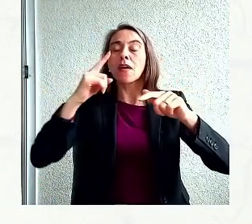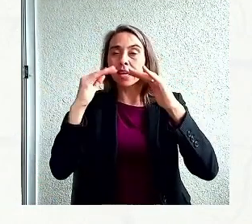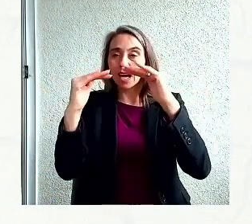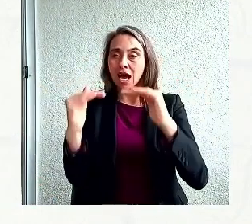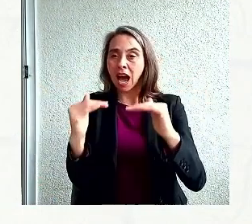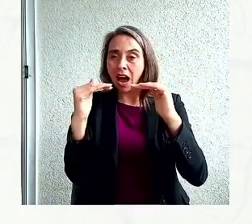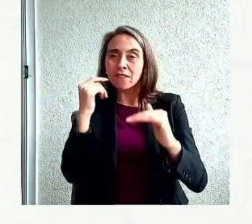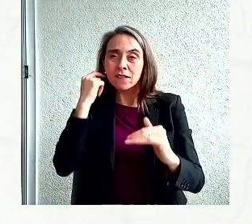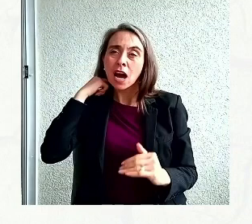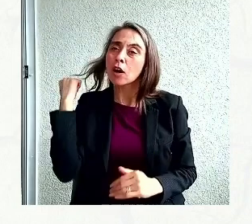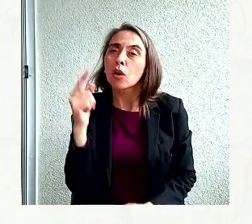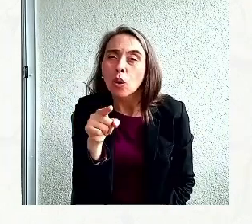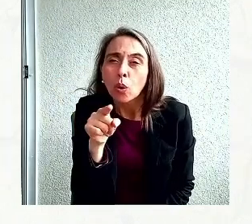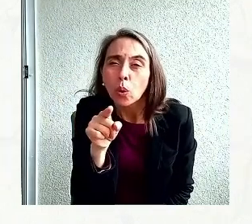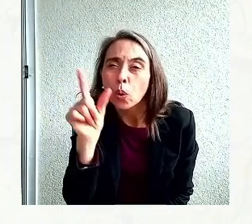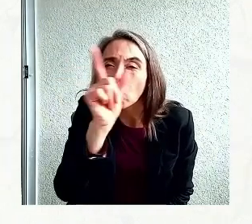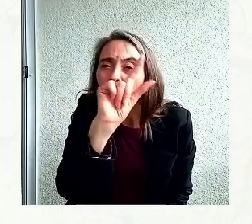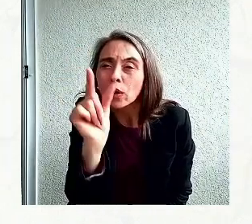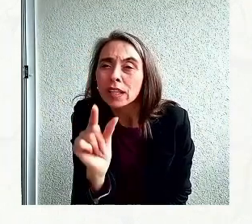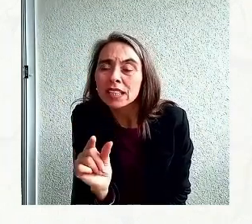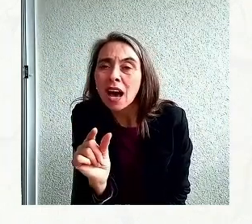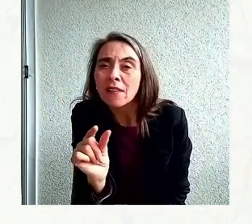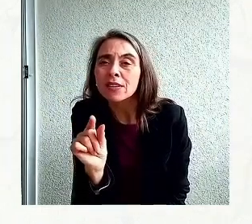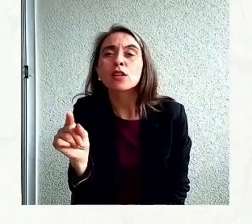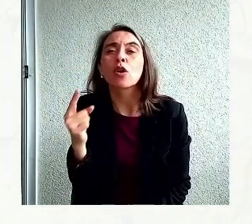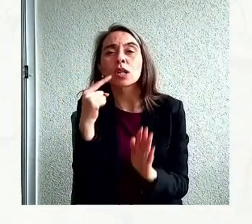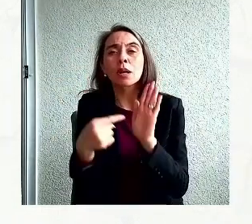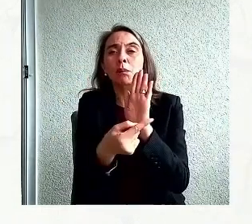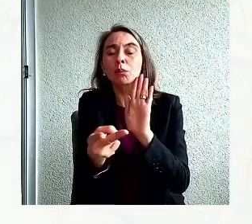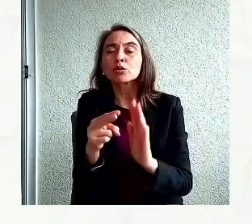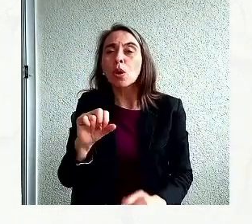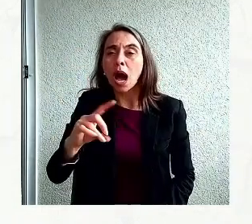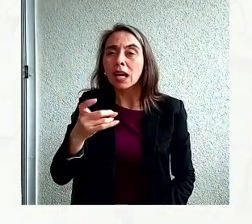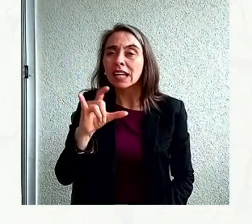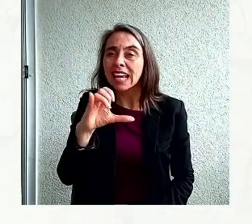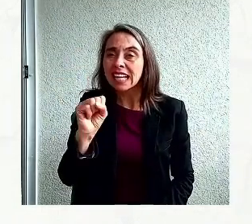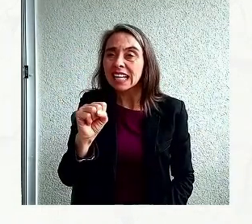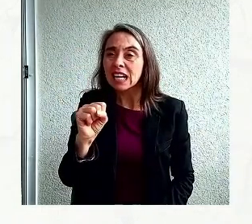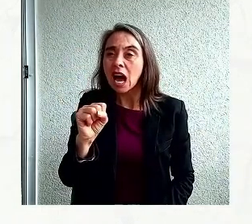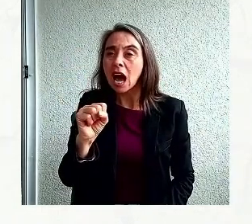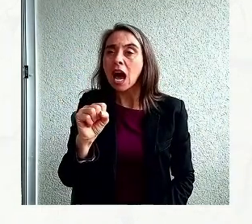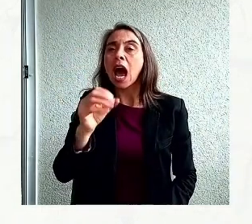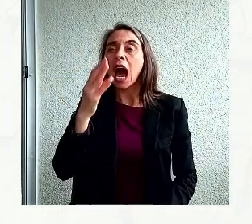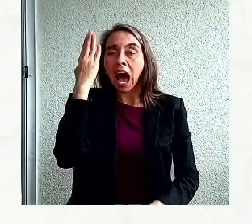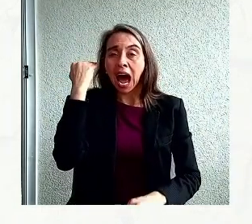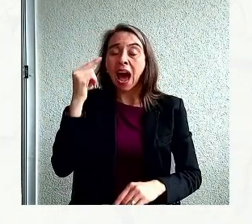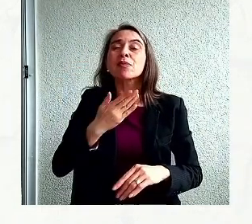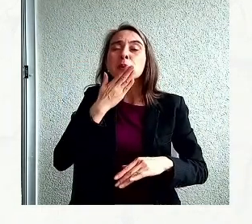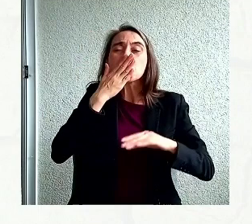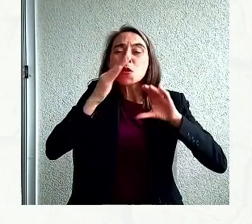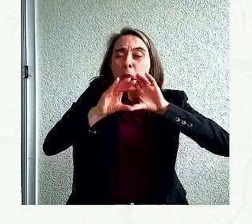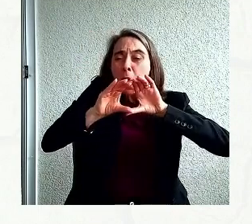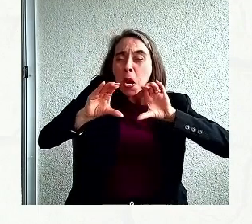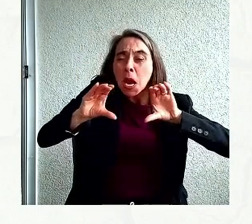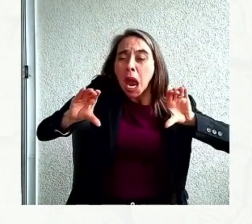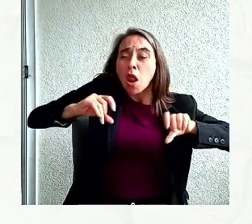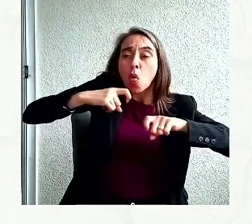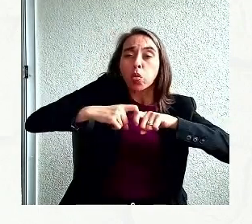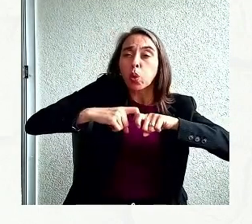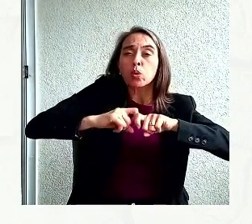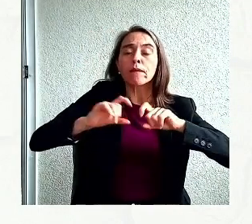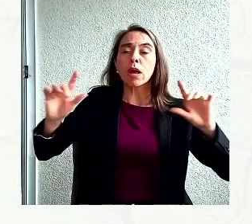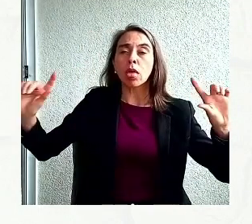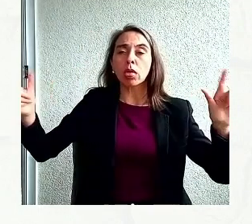están despejando áreas. Y por lo tanto, estos organismos, tanto en la región subantártica, el cochayuyo, como